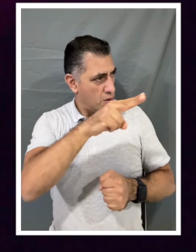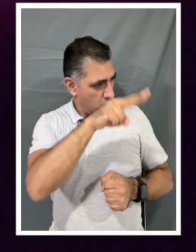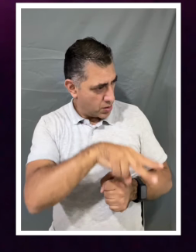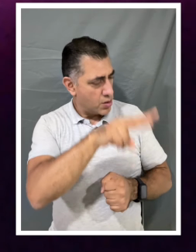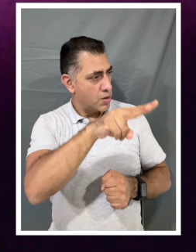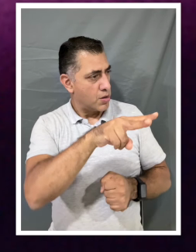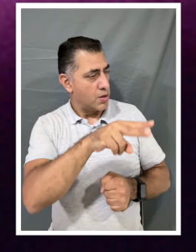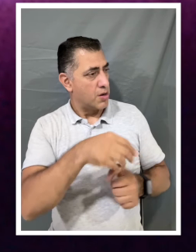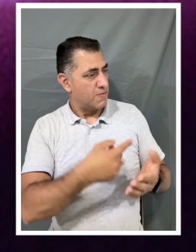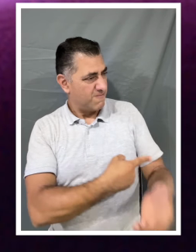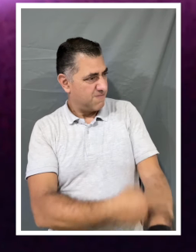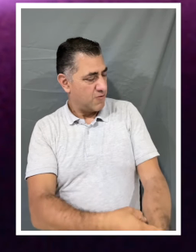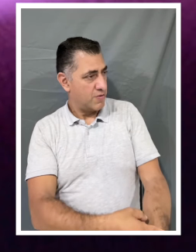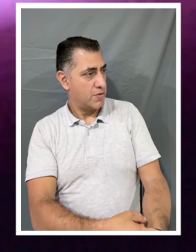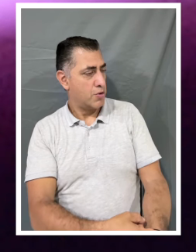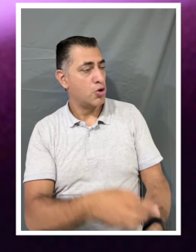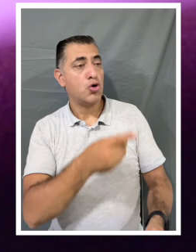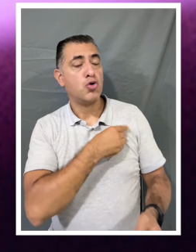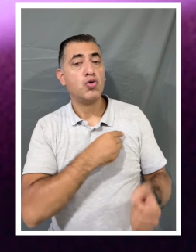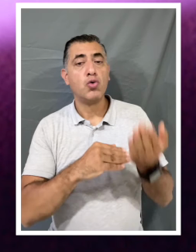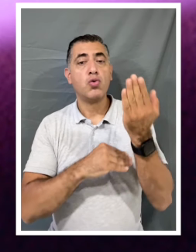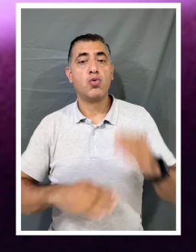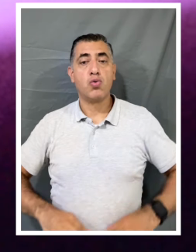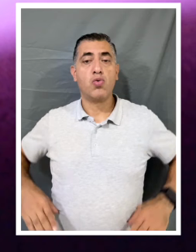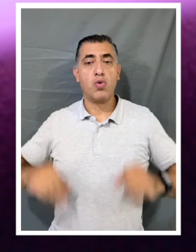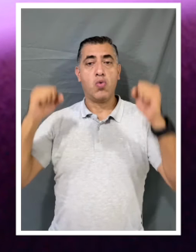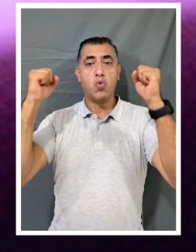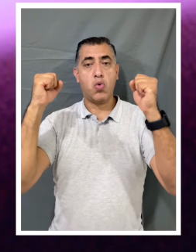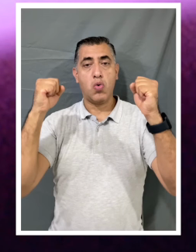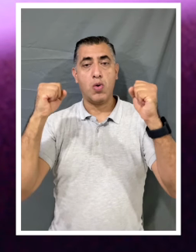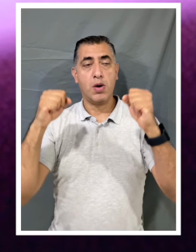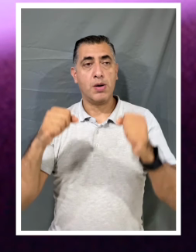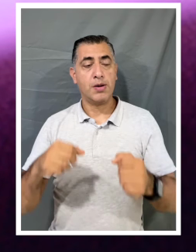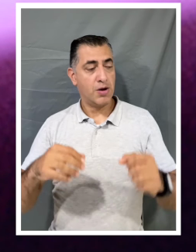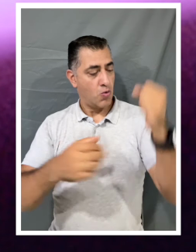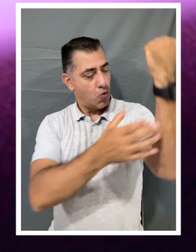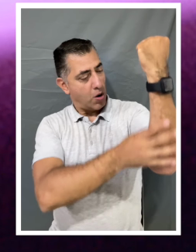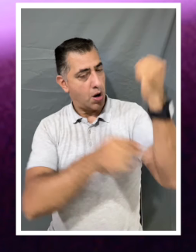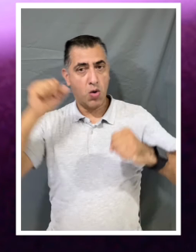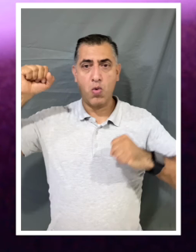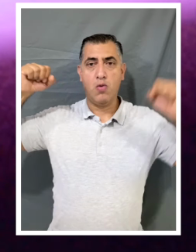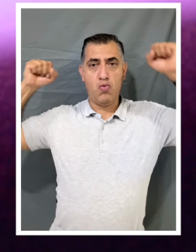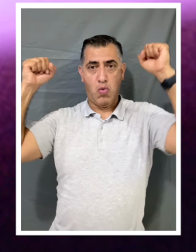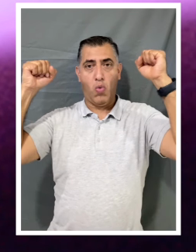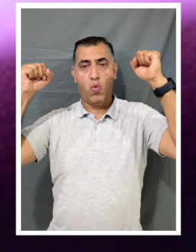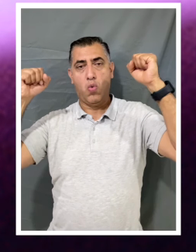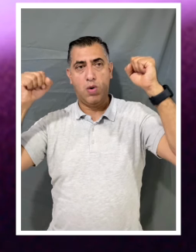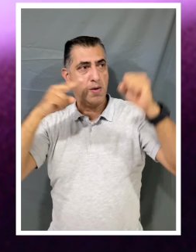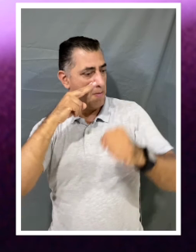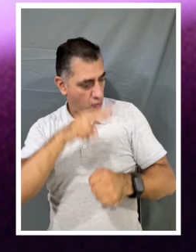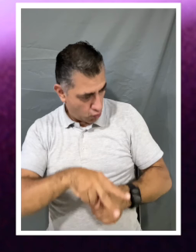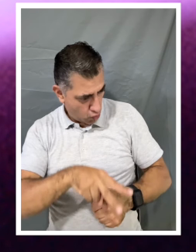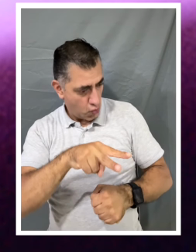no lo señales Pero hay veces que yo ve a la iglesia así como esos que van al gym y nunca hacen pierna y tienen unos brazotes y un espaldota Y ves